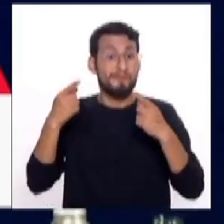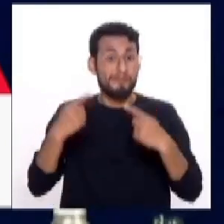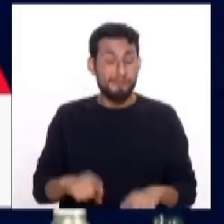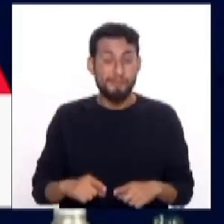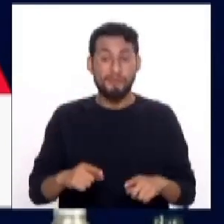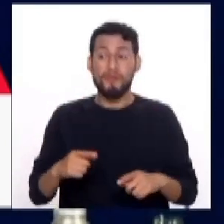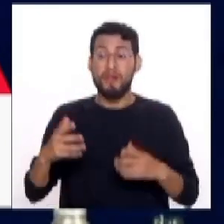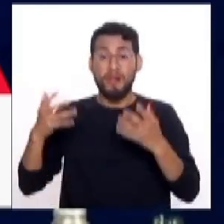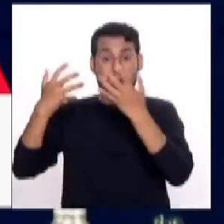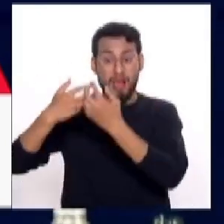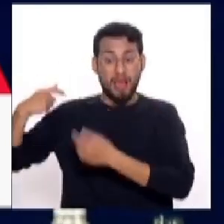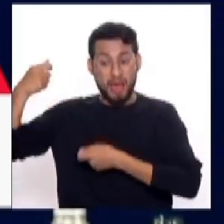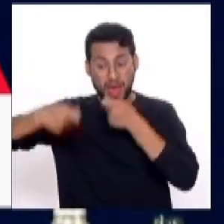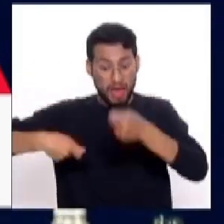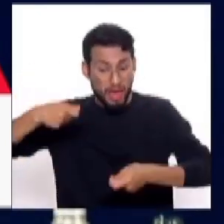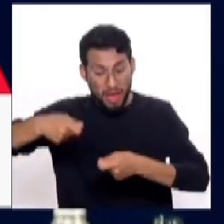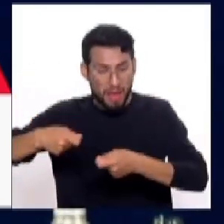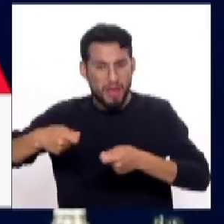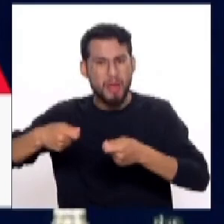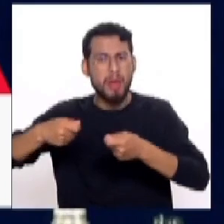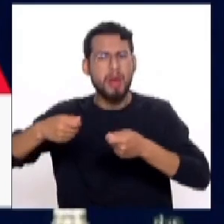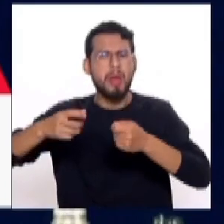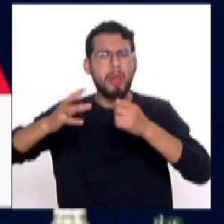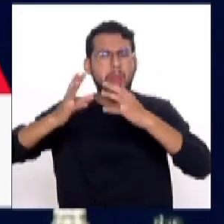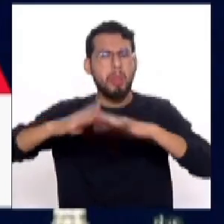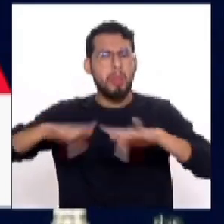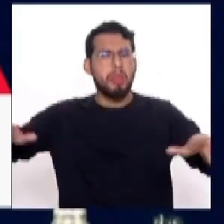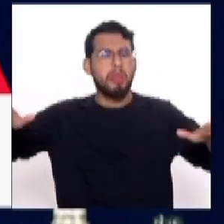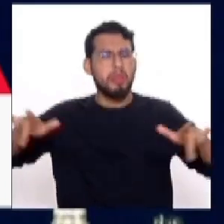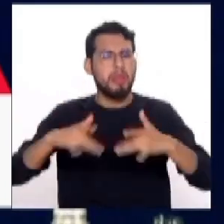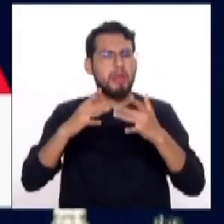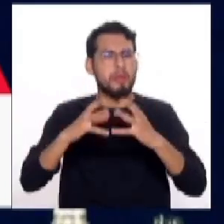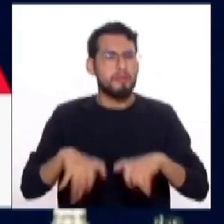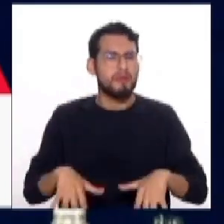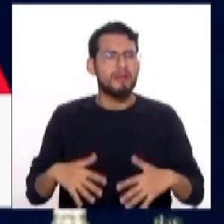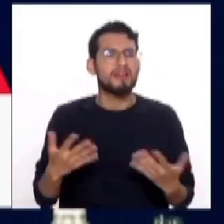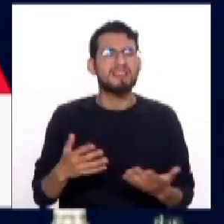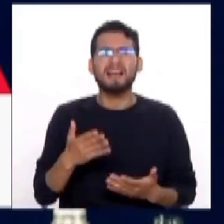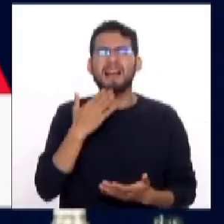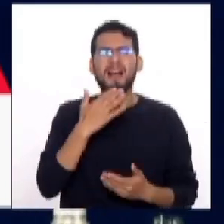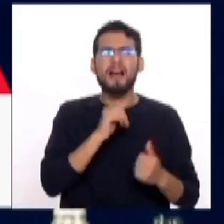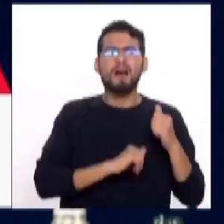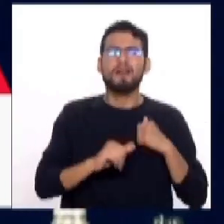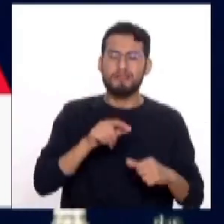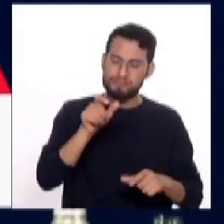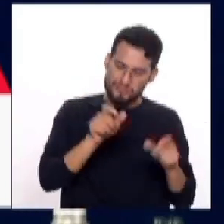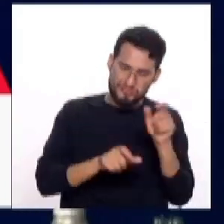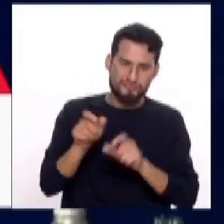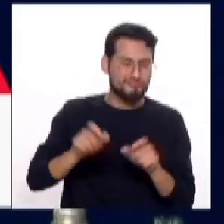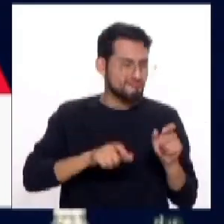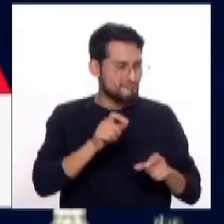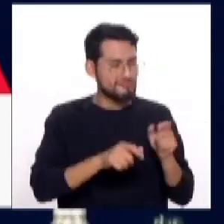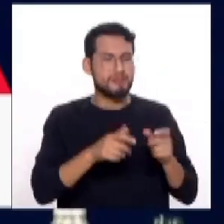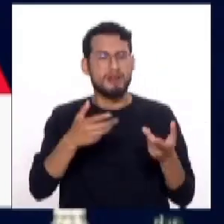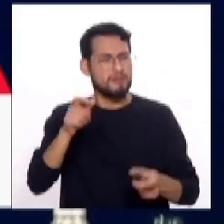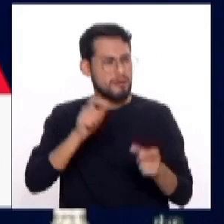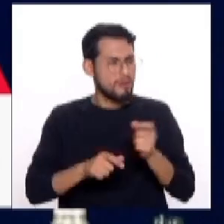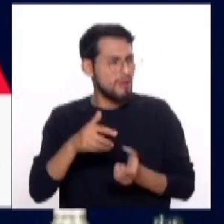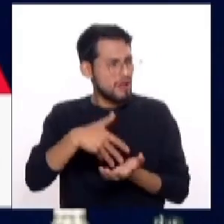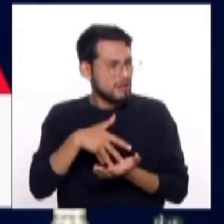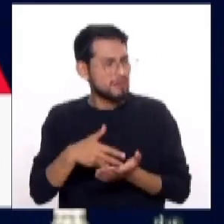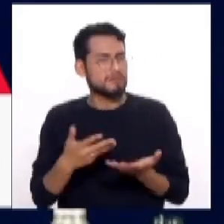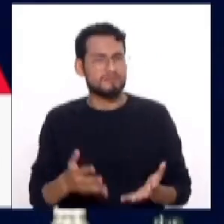en inversión queda en nada y quienes sufren son los pueblos son las personas más